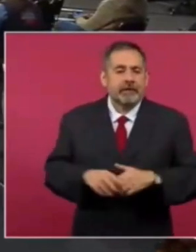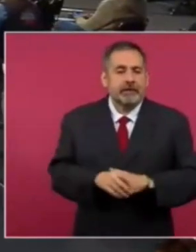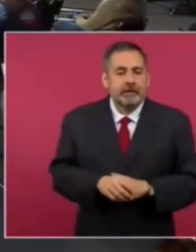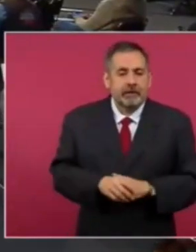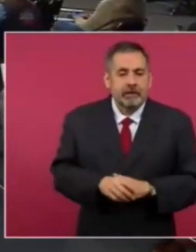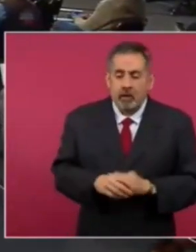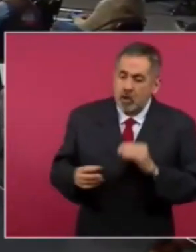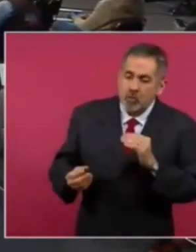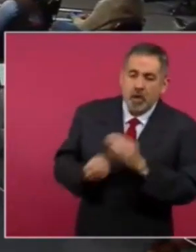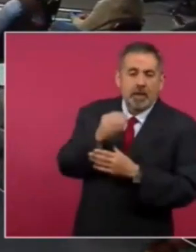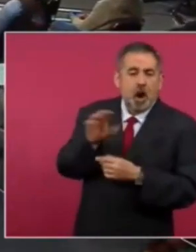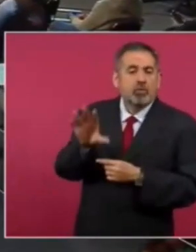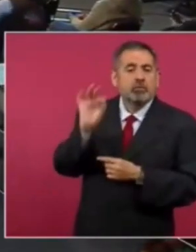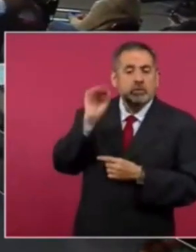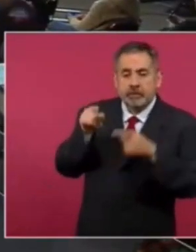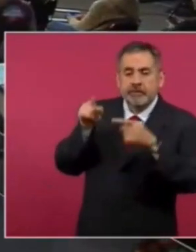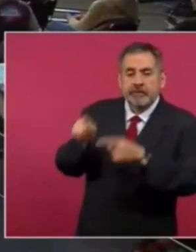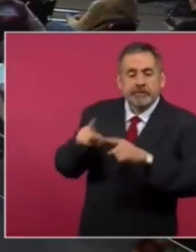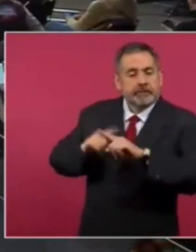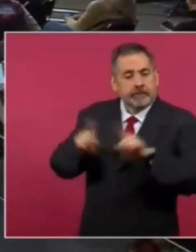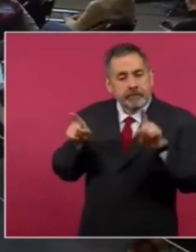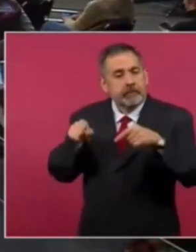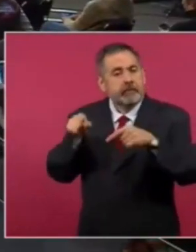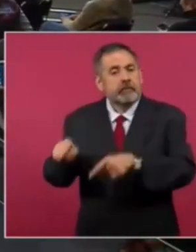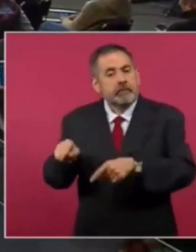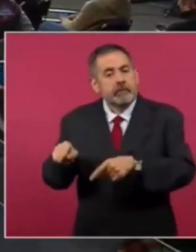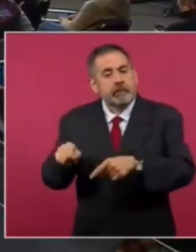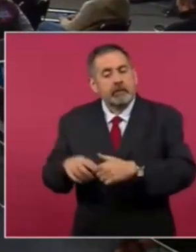Y surge una opción nueva, distinta,